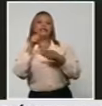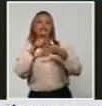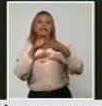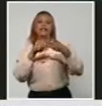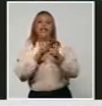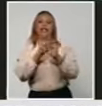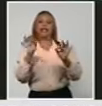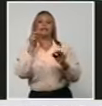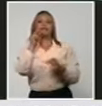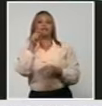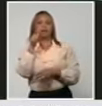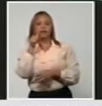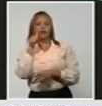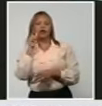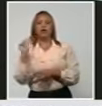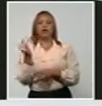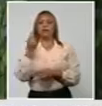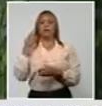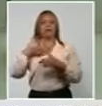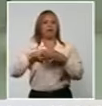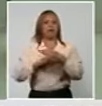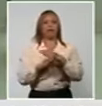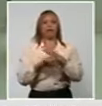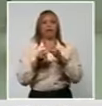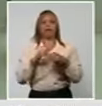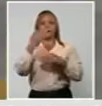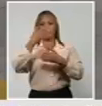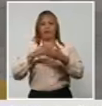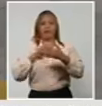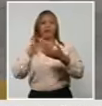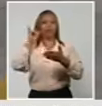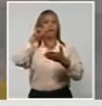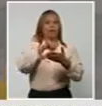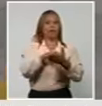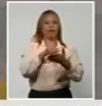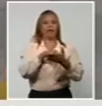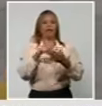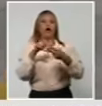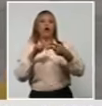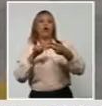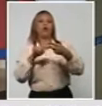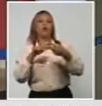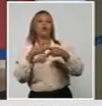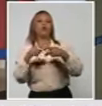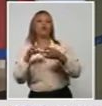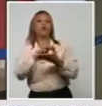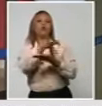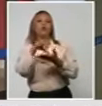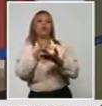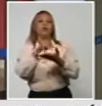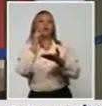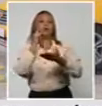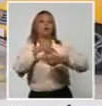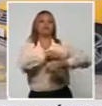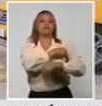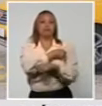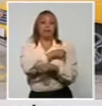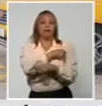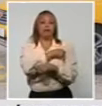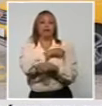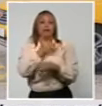de entrada. Una es el despacho de la aeronave o embarcación cuando arriba. La segunda línea de vigilancia es cuando se le toma la temperatura por escáner